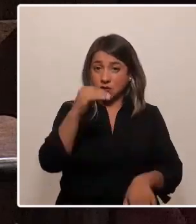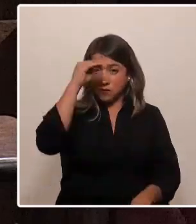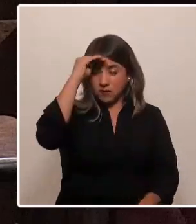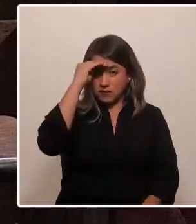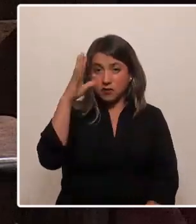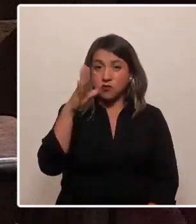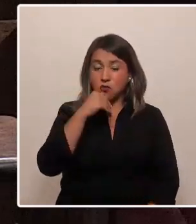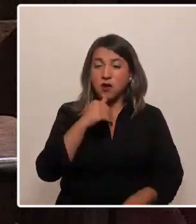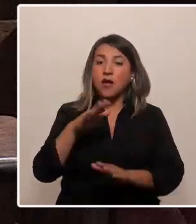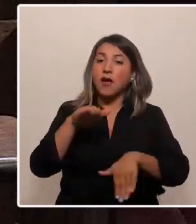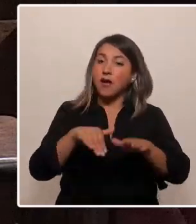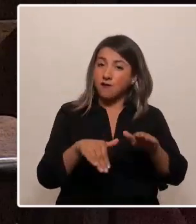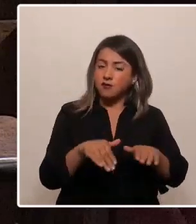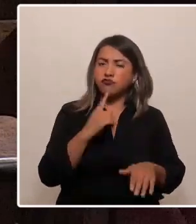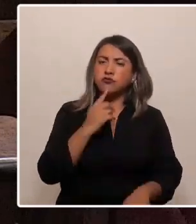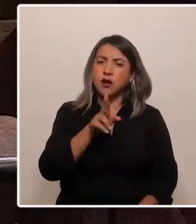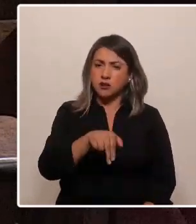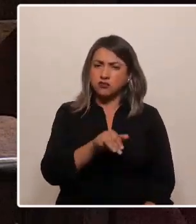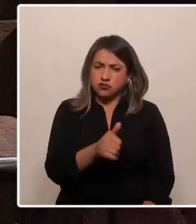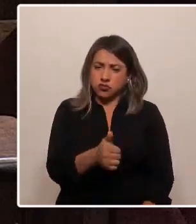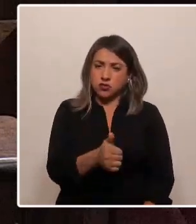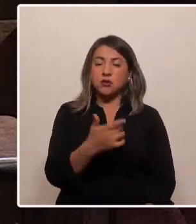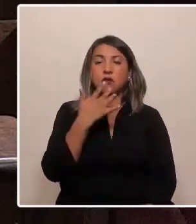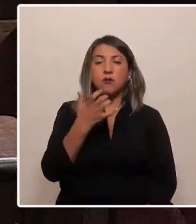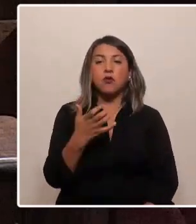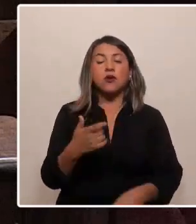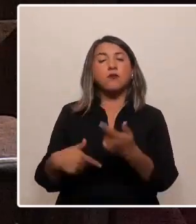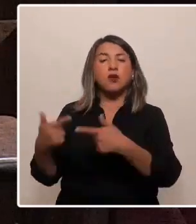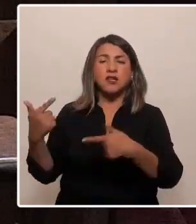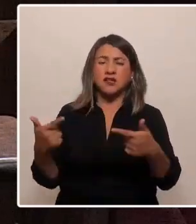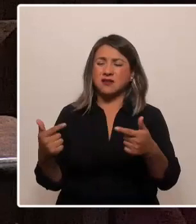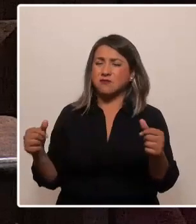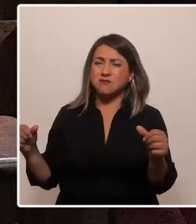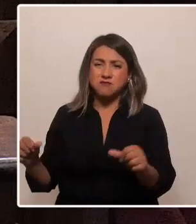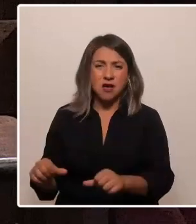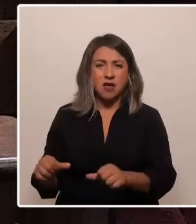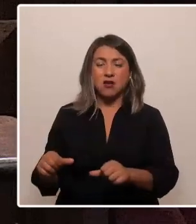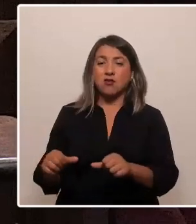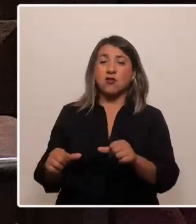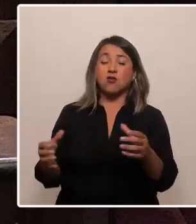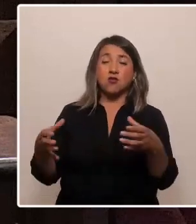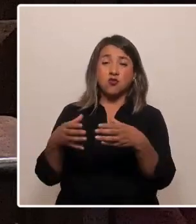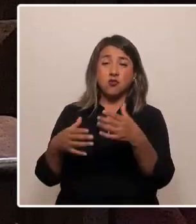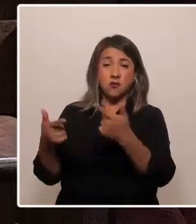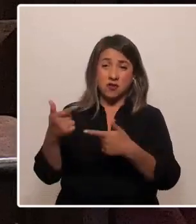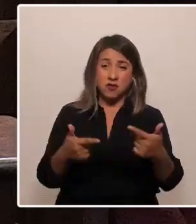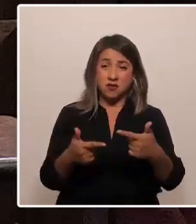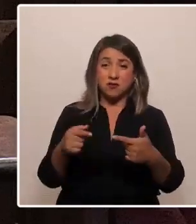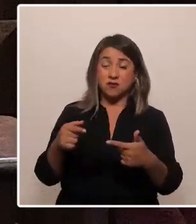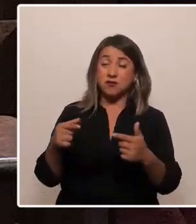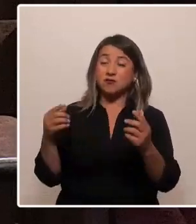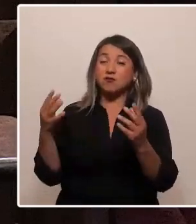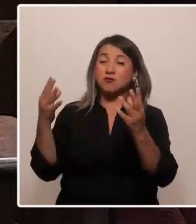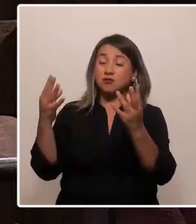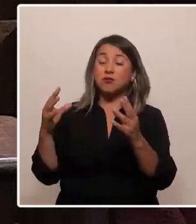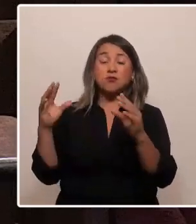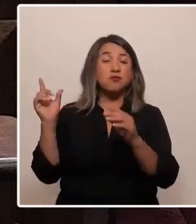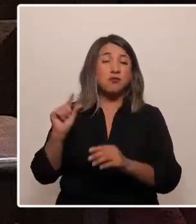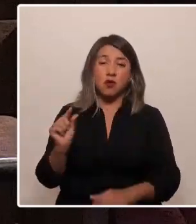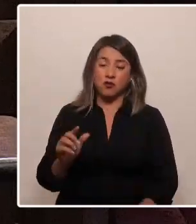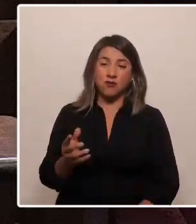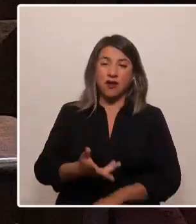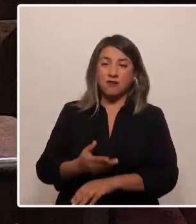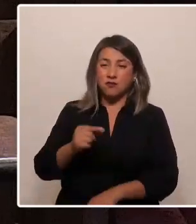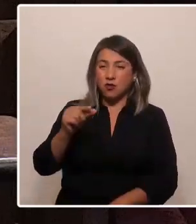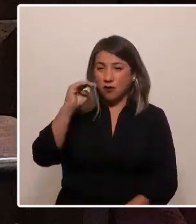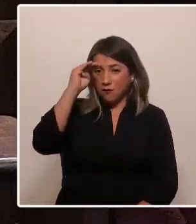a veces con justa razón, ya que el nivel de la política es malo. El nivel de los políticos hoy es bajo. Tenemos un gobierno